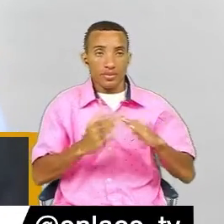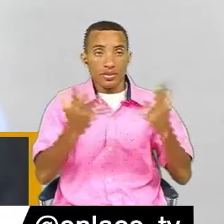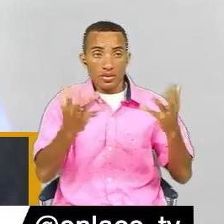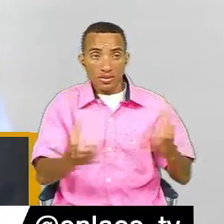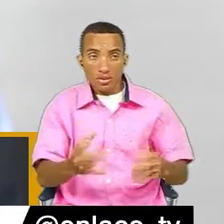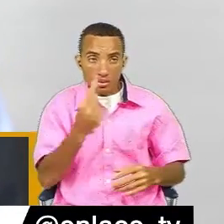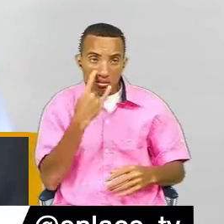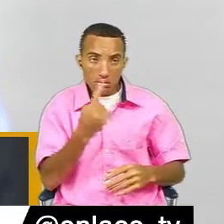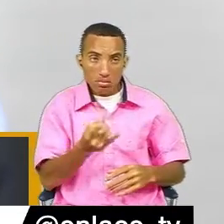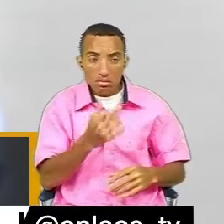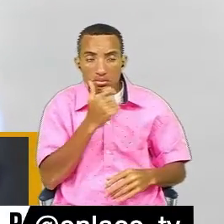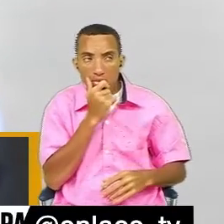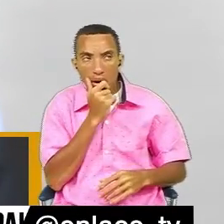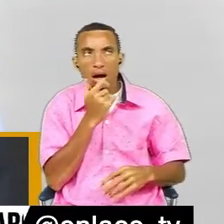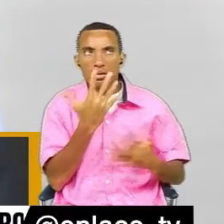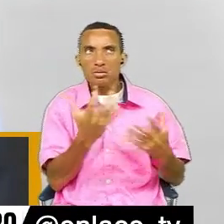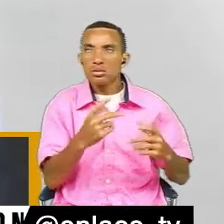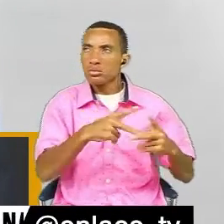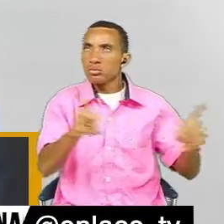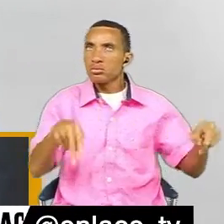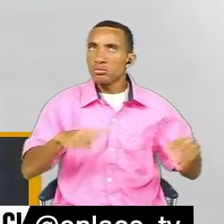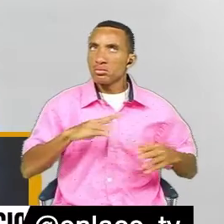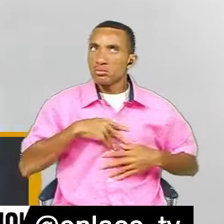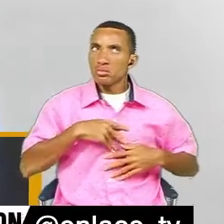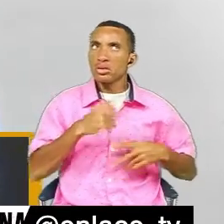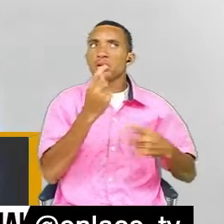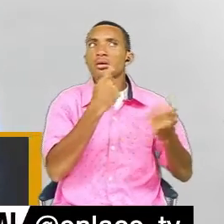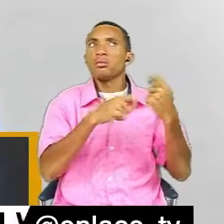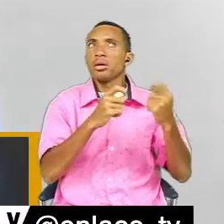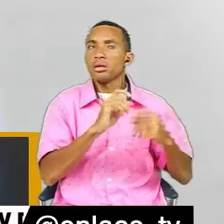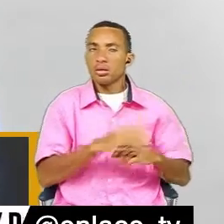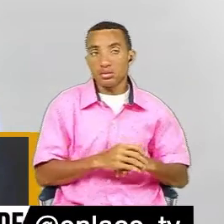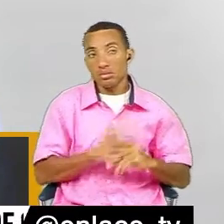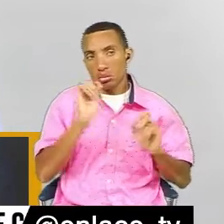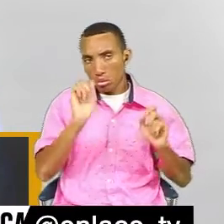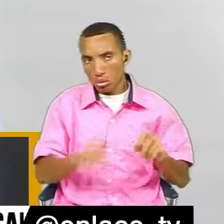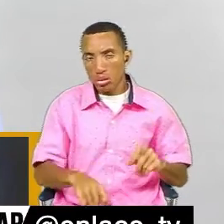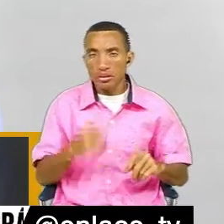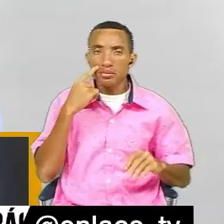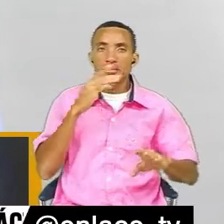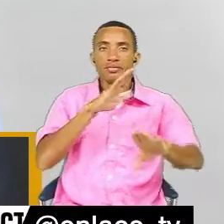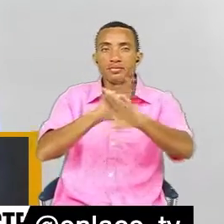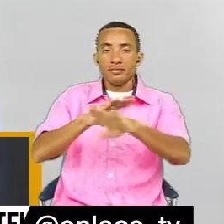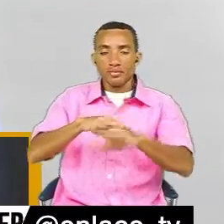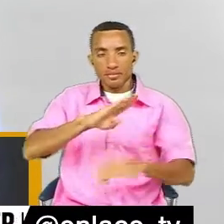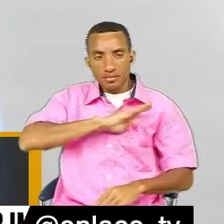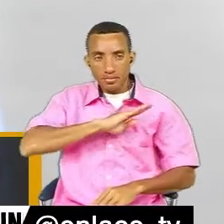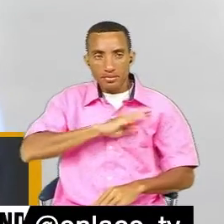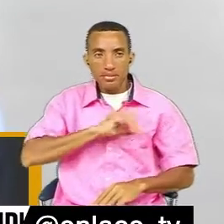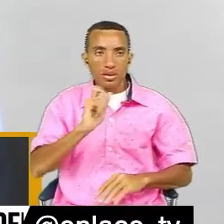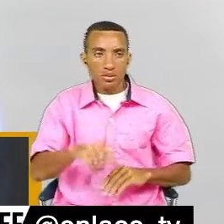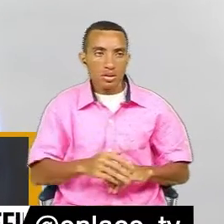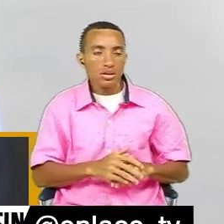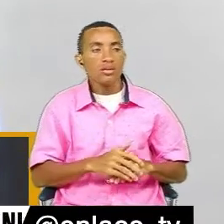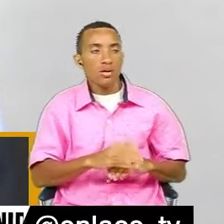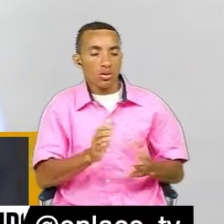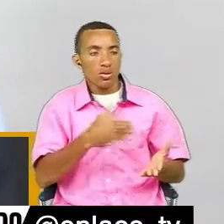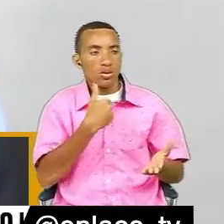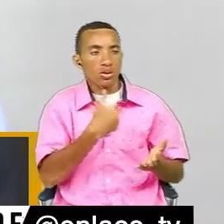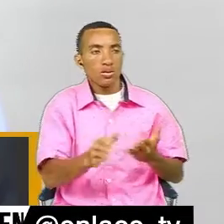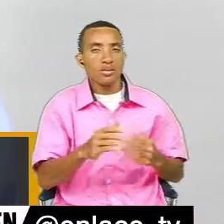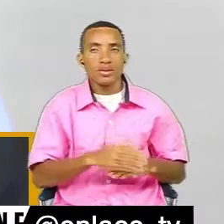en vender un lote en la zona, en la salida, en las afueras de Barranca Bermeja, lo ponga a disposición de la alcaldía para que la alcaldía lo proponga como para comprarlo,